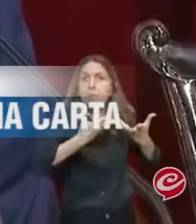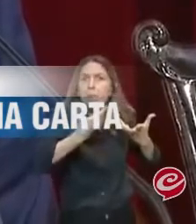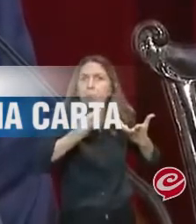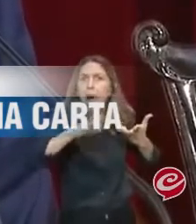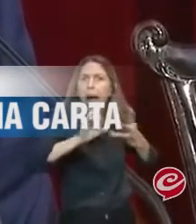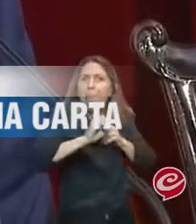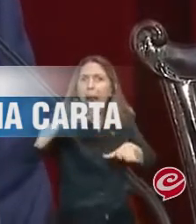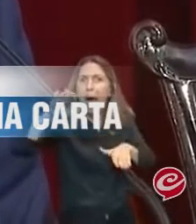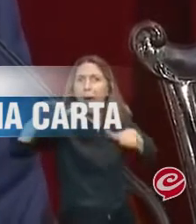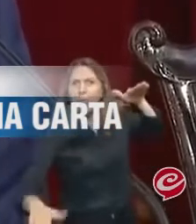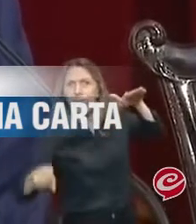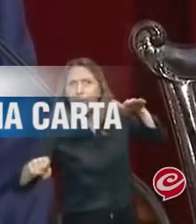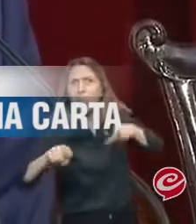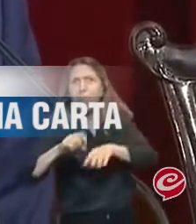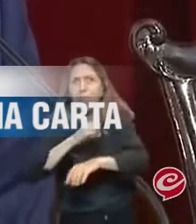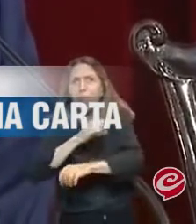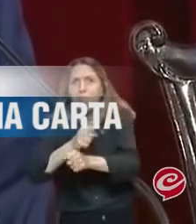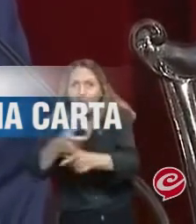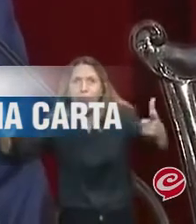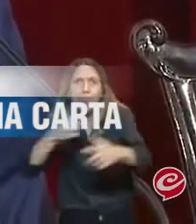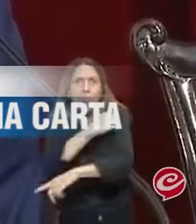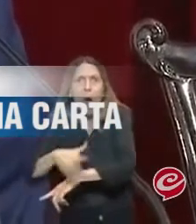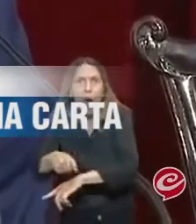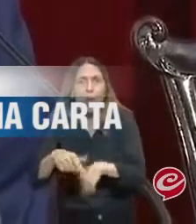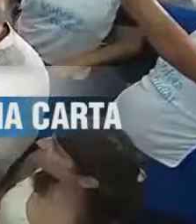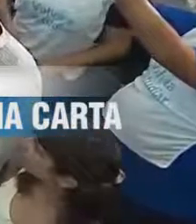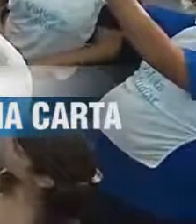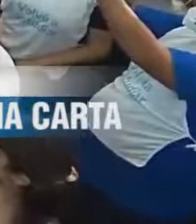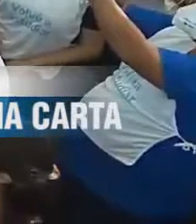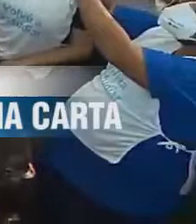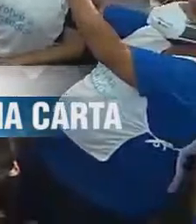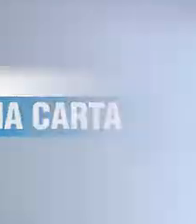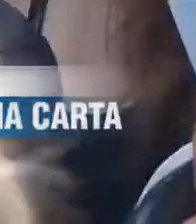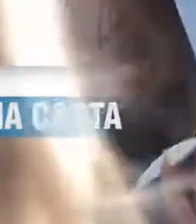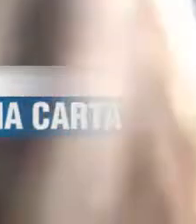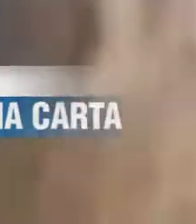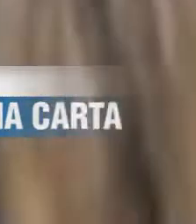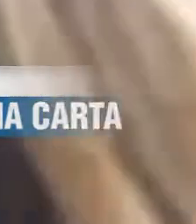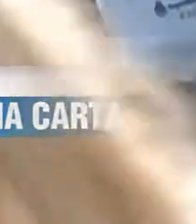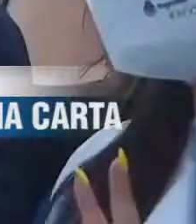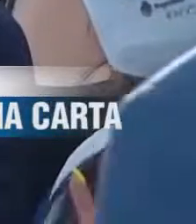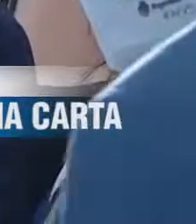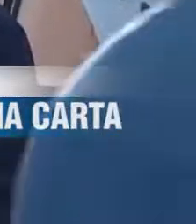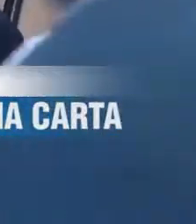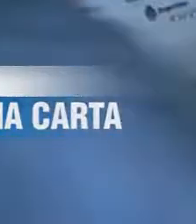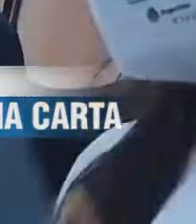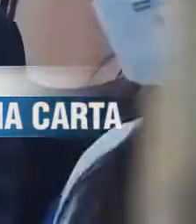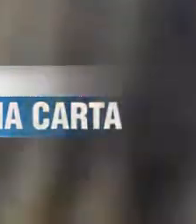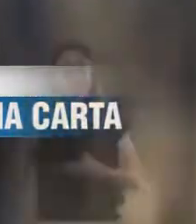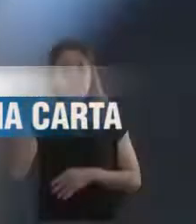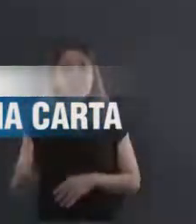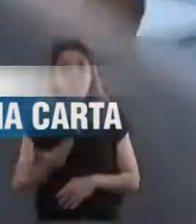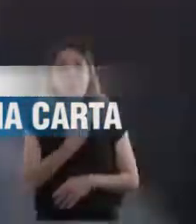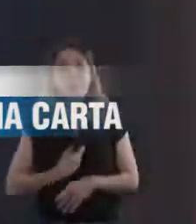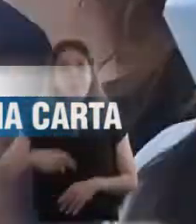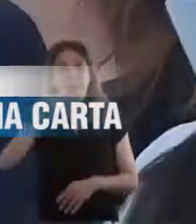negro las diferencias, uh-huh. las diferencias que tiene todo frente. Pero de todas maneras se pone eso en evidencia para poder,